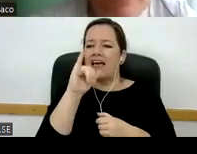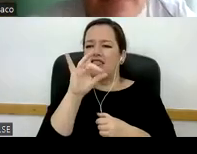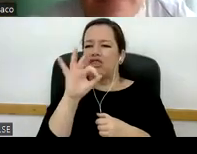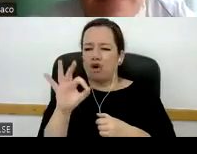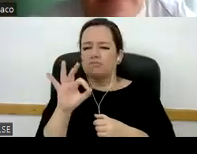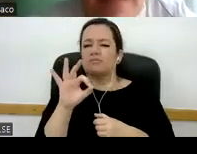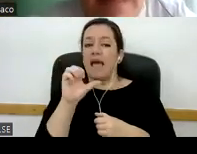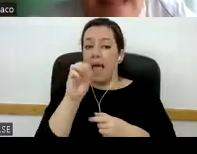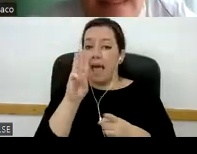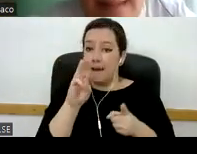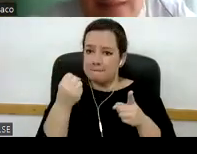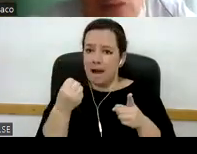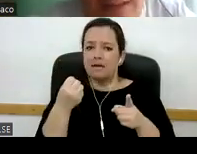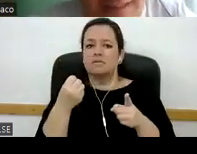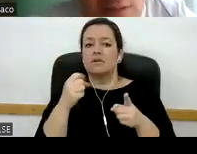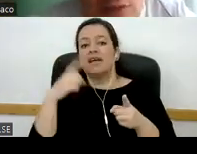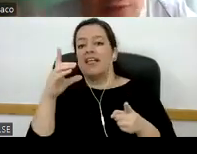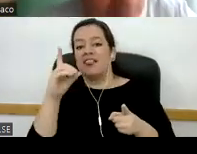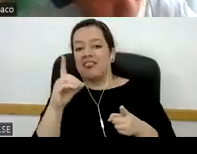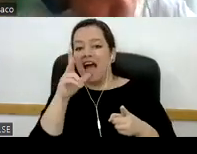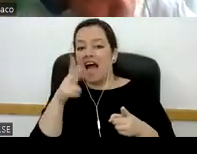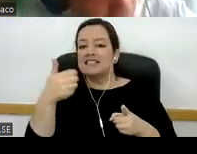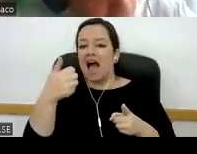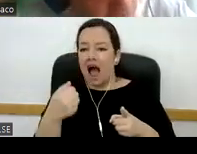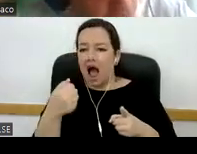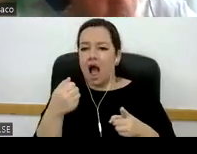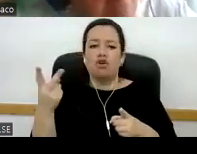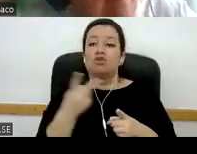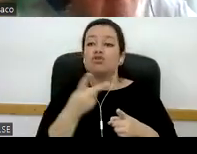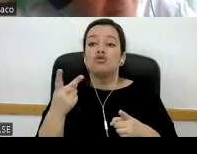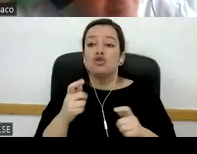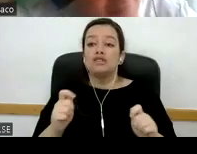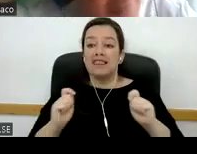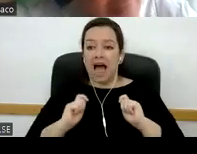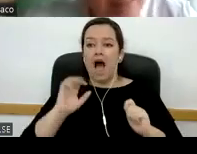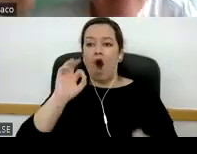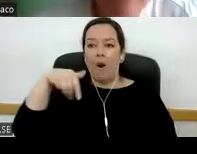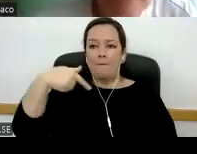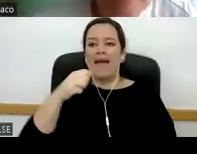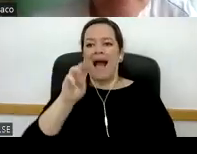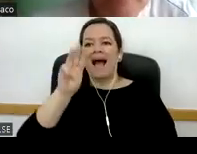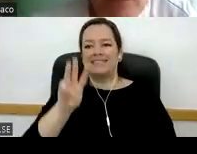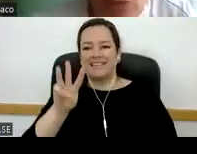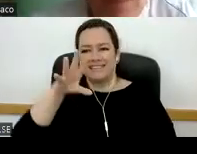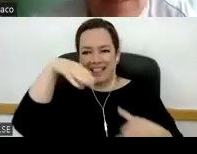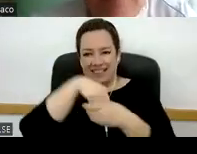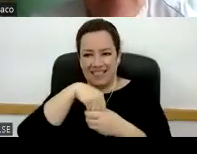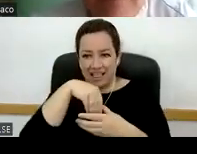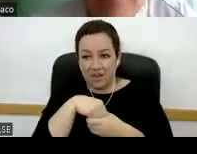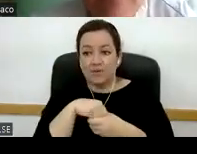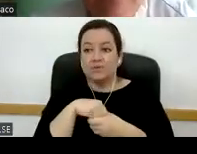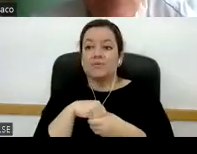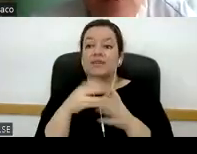eicosapentanoico, y el DHA, el docosahexanoico, que son ácidos grasos omega 3, que son los